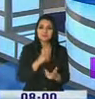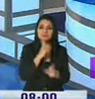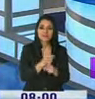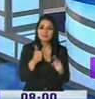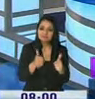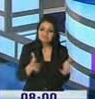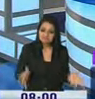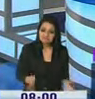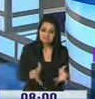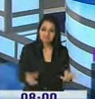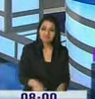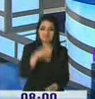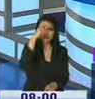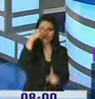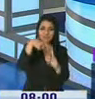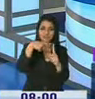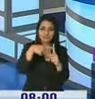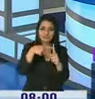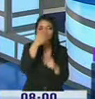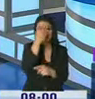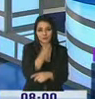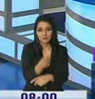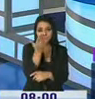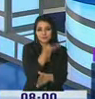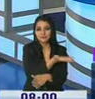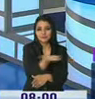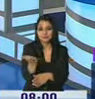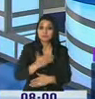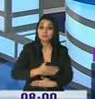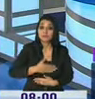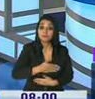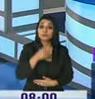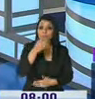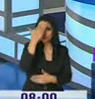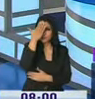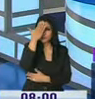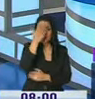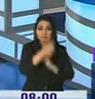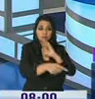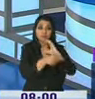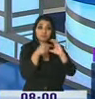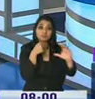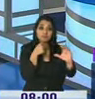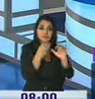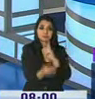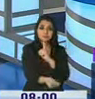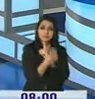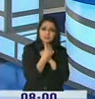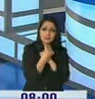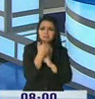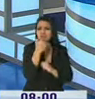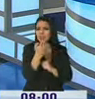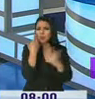muy buena energía y deseándoles una excelente mañana para todos. Por favor, ya saben, comunicarse con nosotros cualquier novedad que usted tenga en sus barrios a